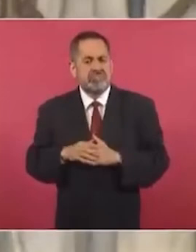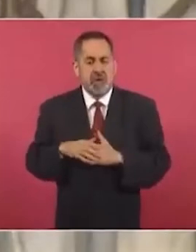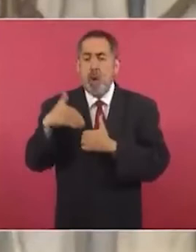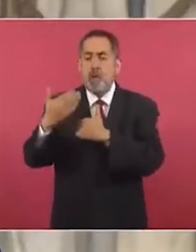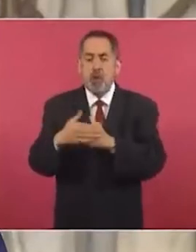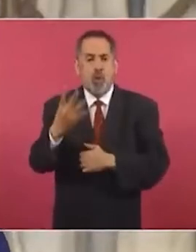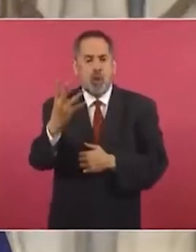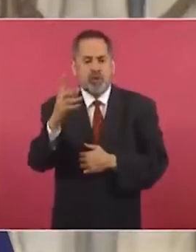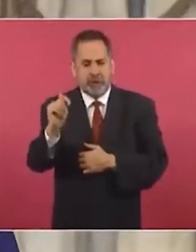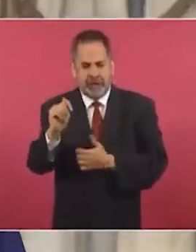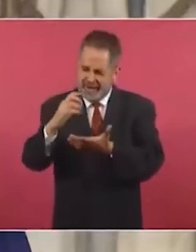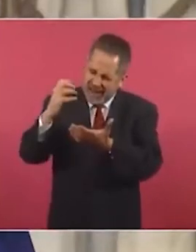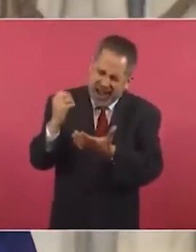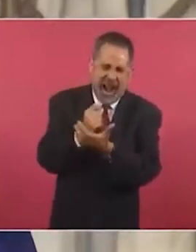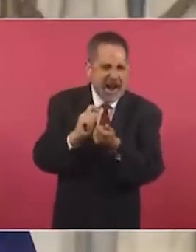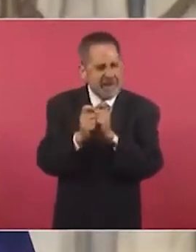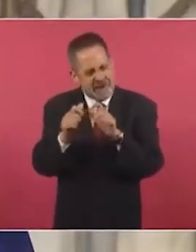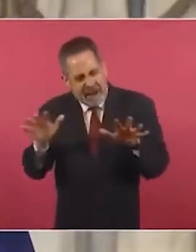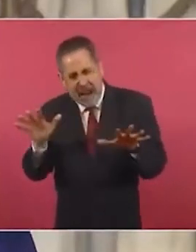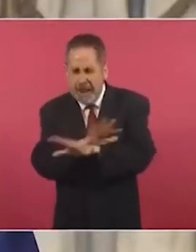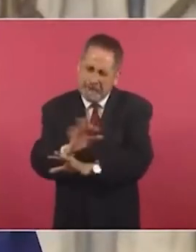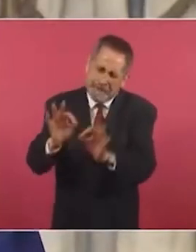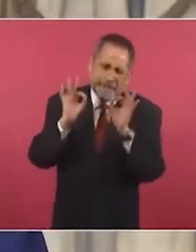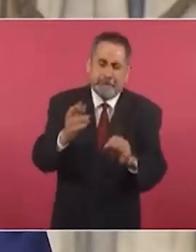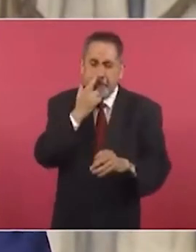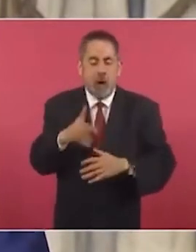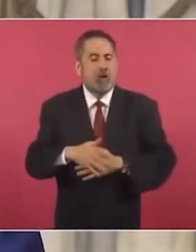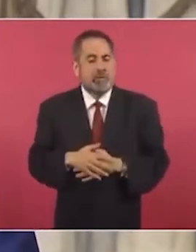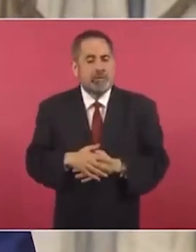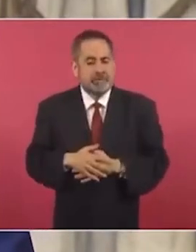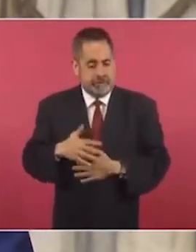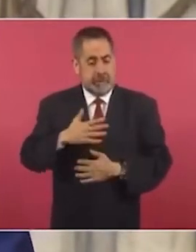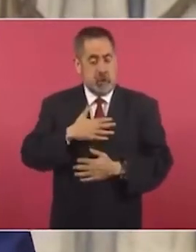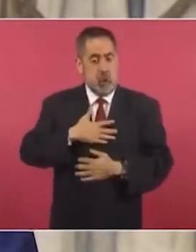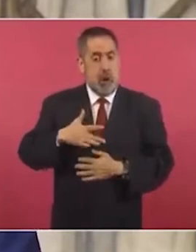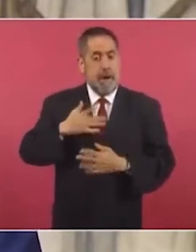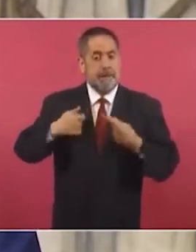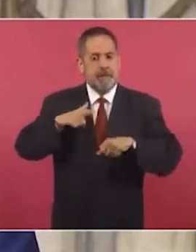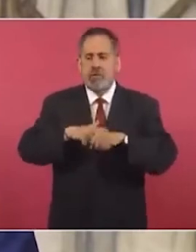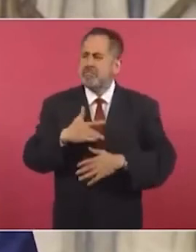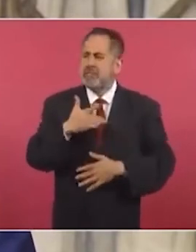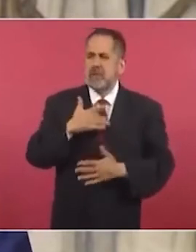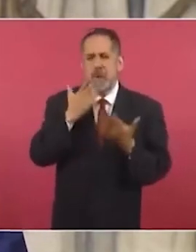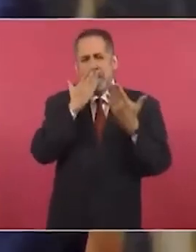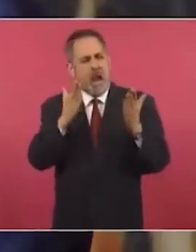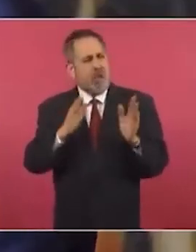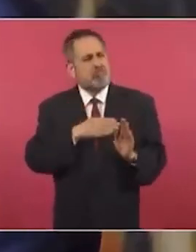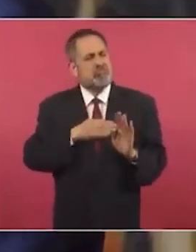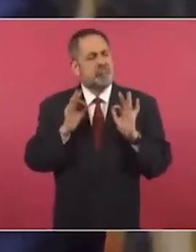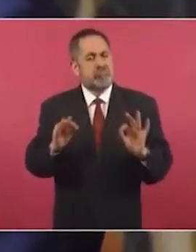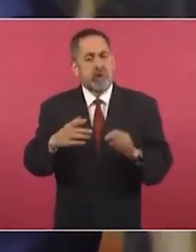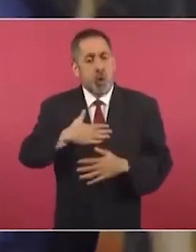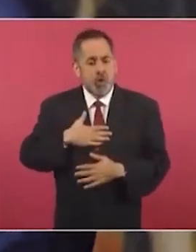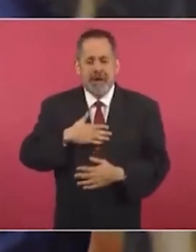la cuarta transformación de México. Y en lo personal me siento bien y de buenas. Estoy